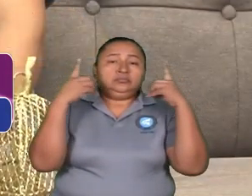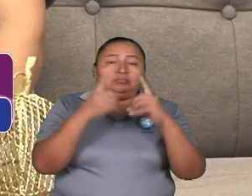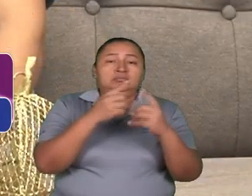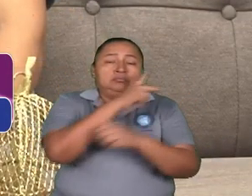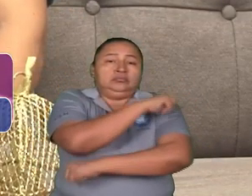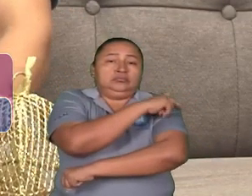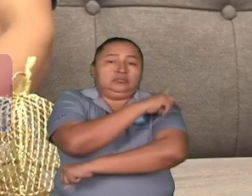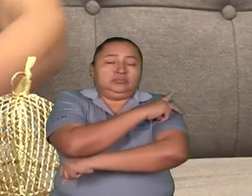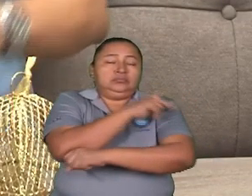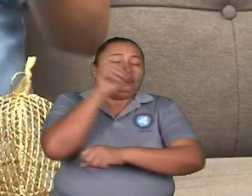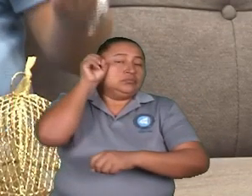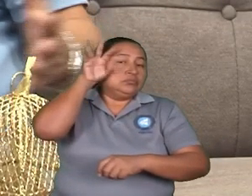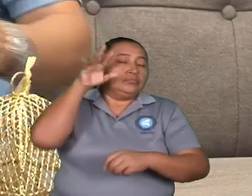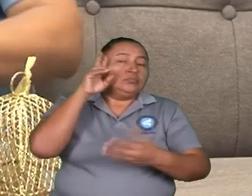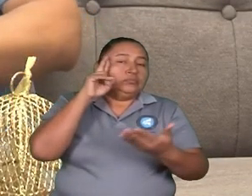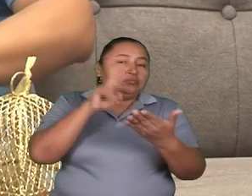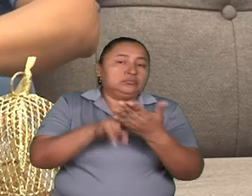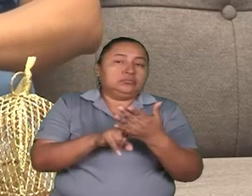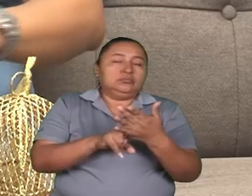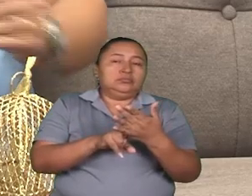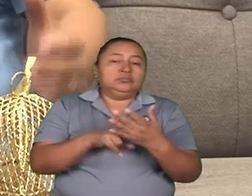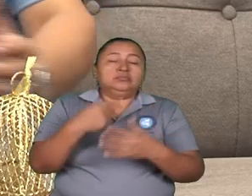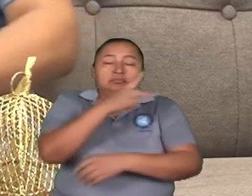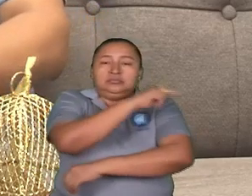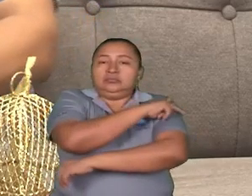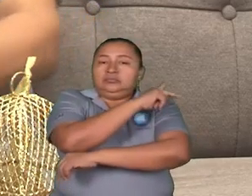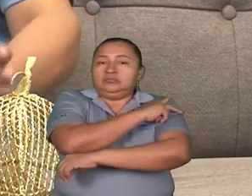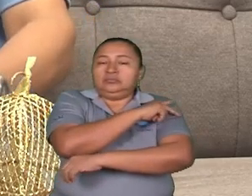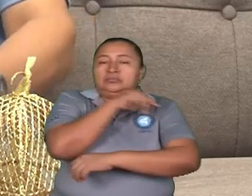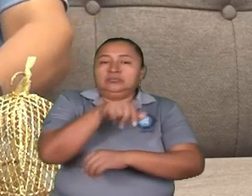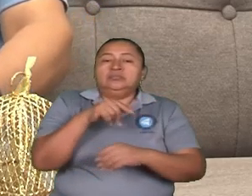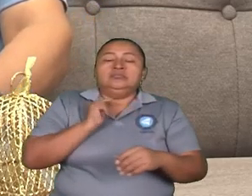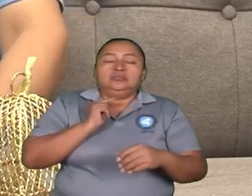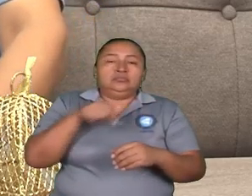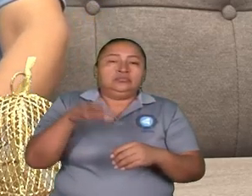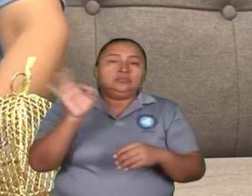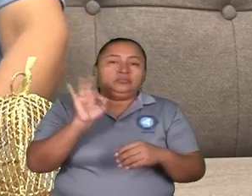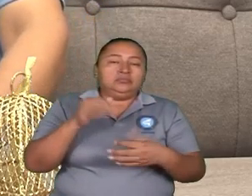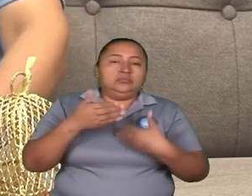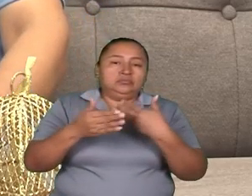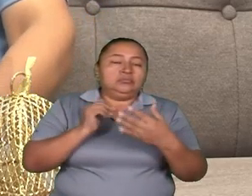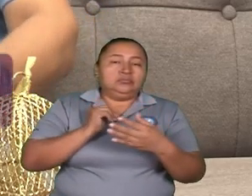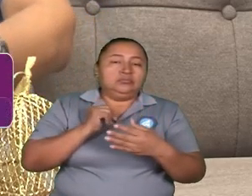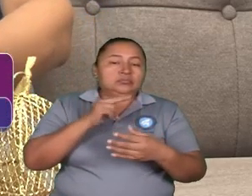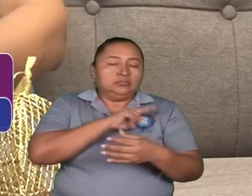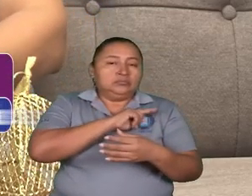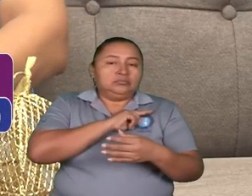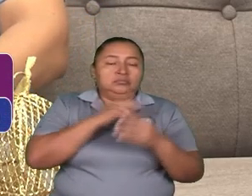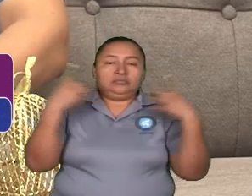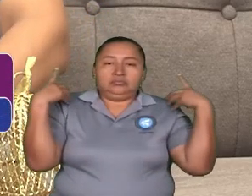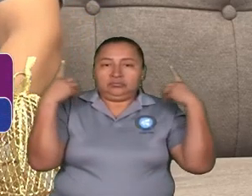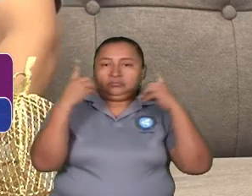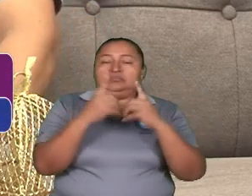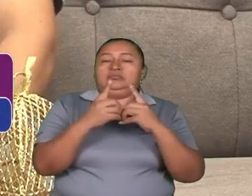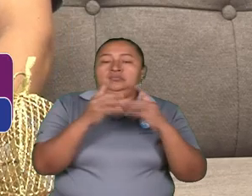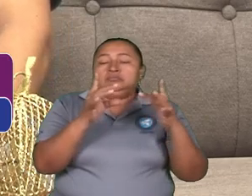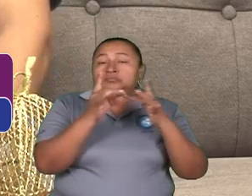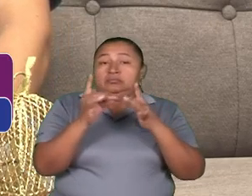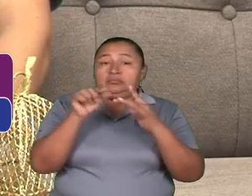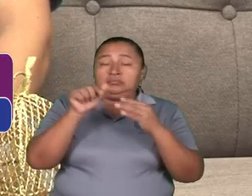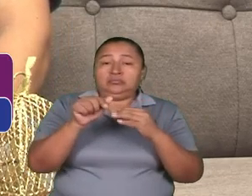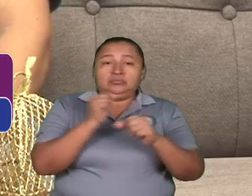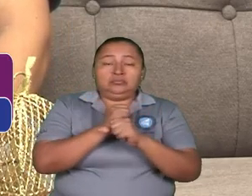Nicaragüense de Turismo, potenció la policía turística, es decir, como parte de la seguridad específica a los sectores de